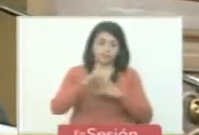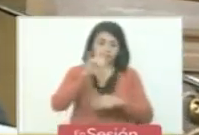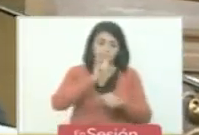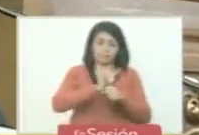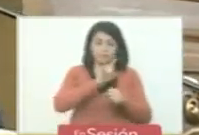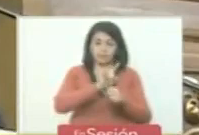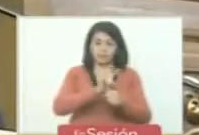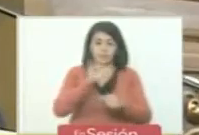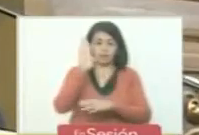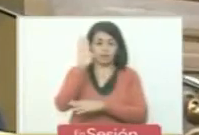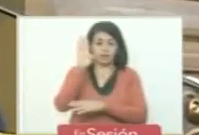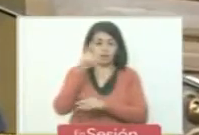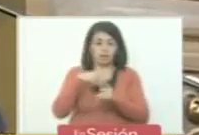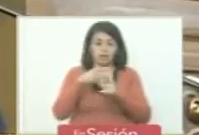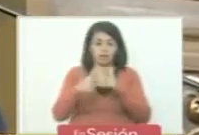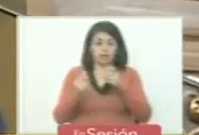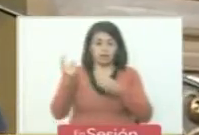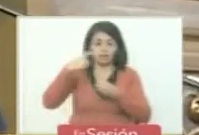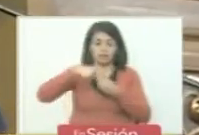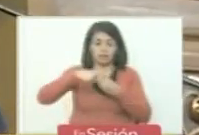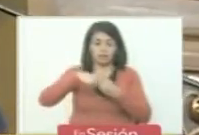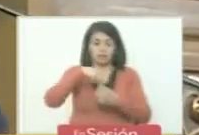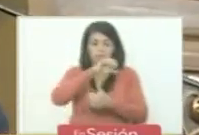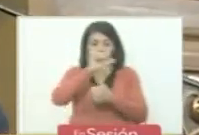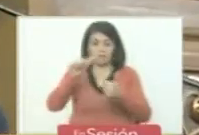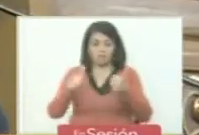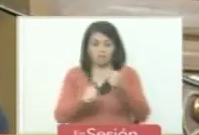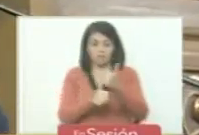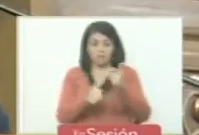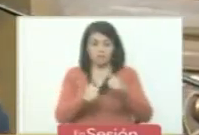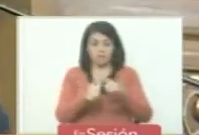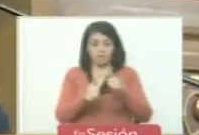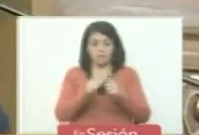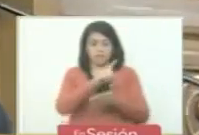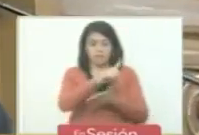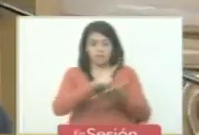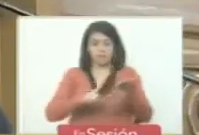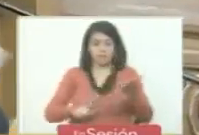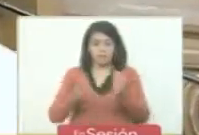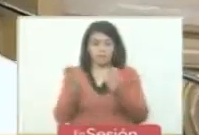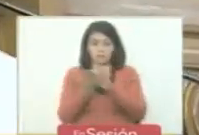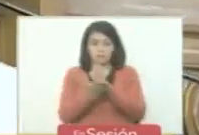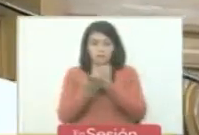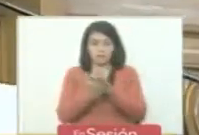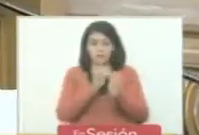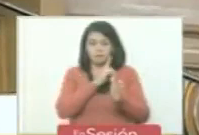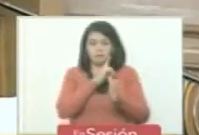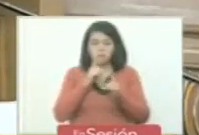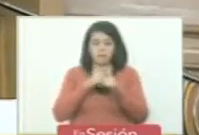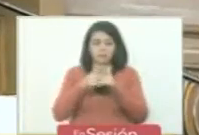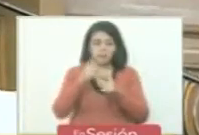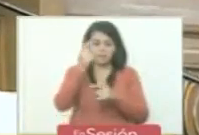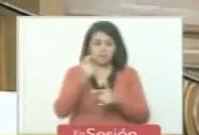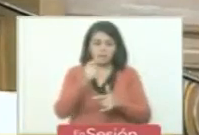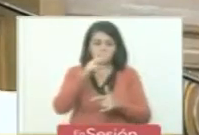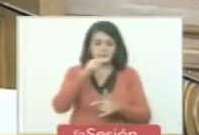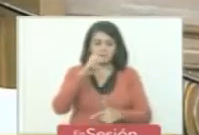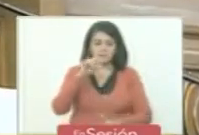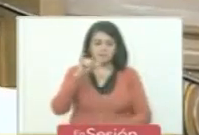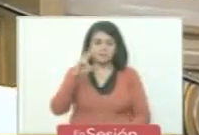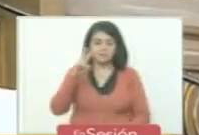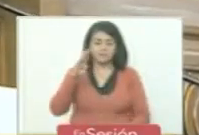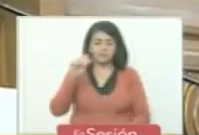ausentarse, juramentar e incorporar a sus suplentes indicados en lista anexa. La diputada Neiva